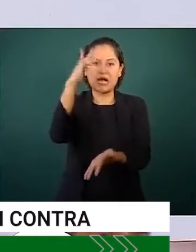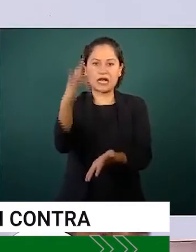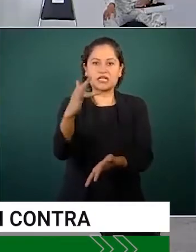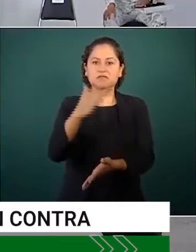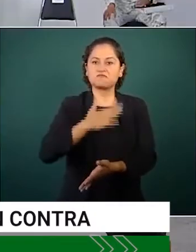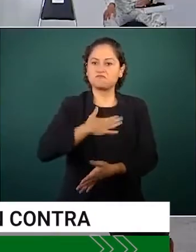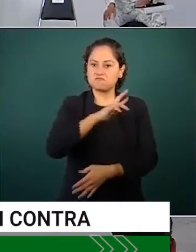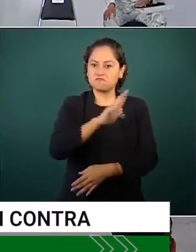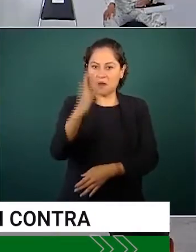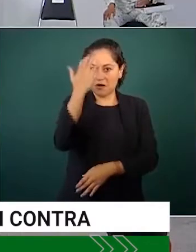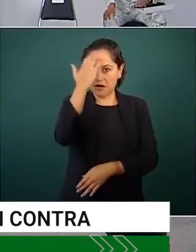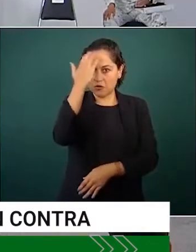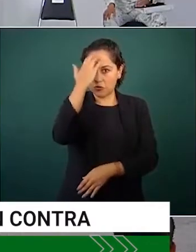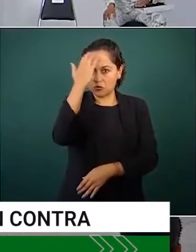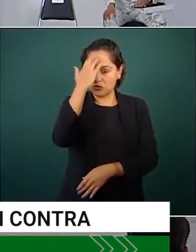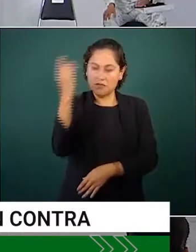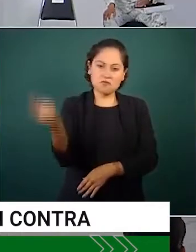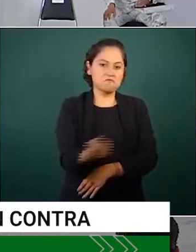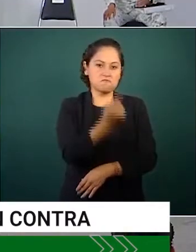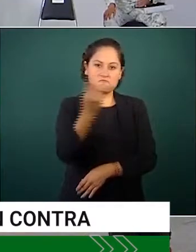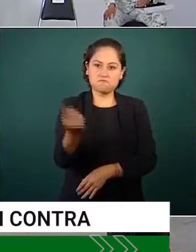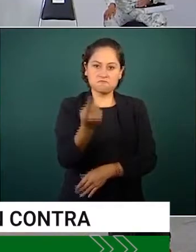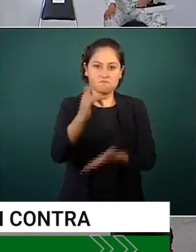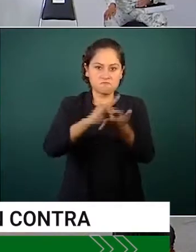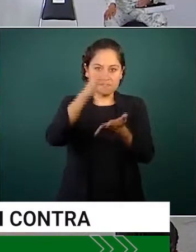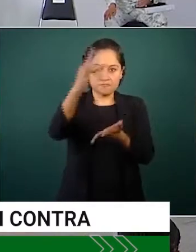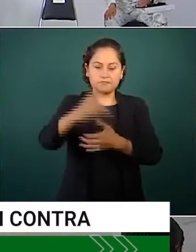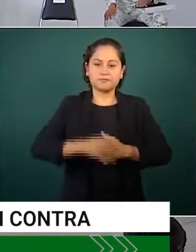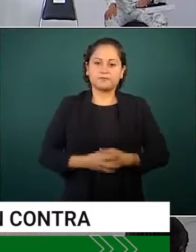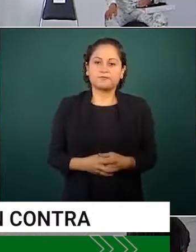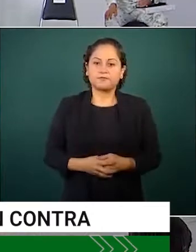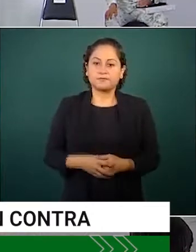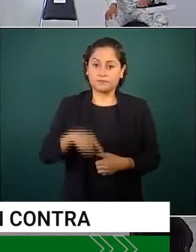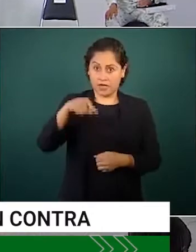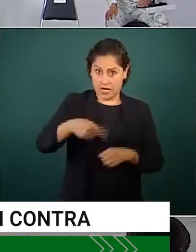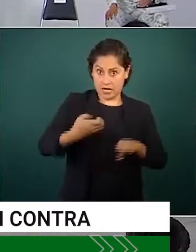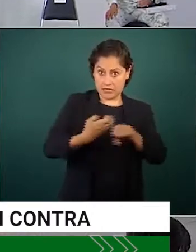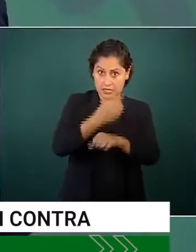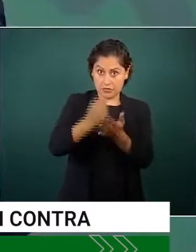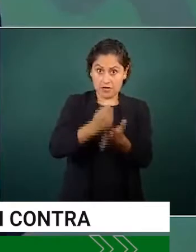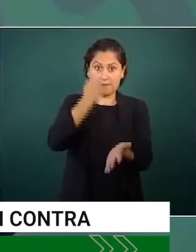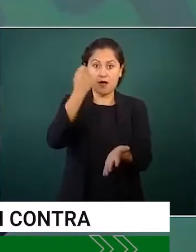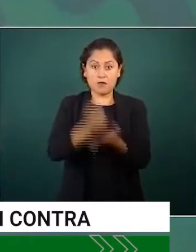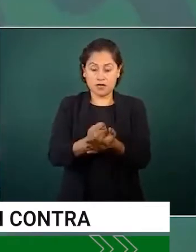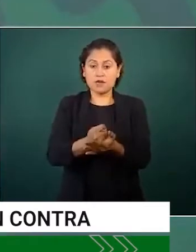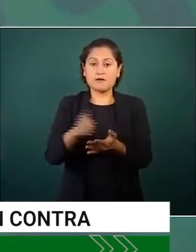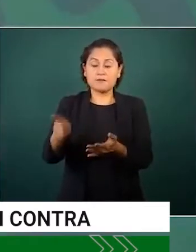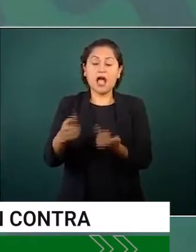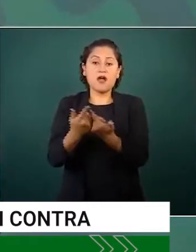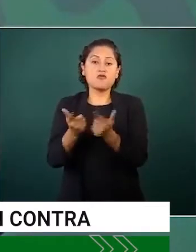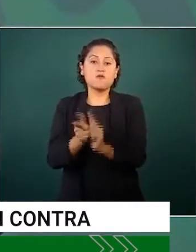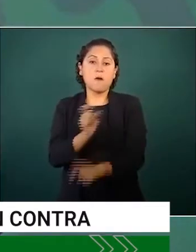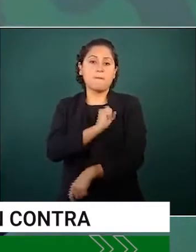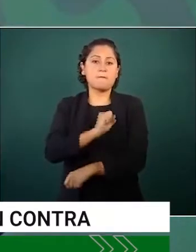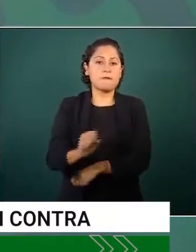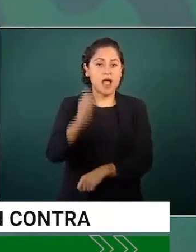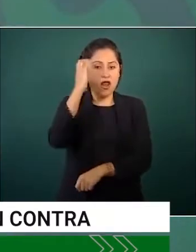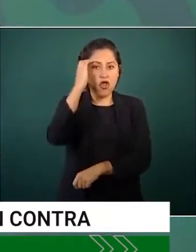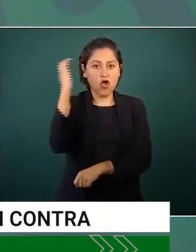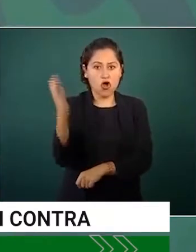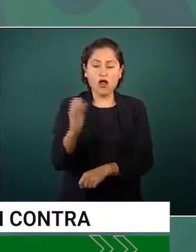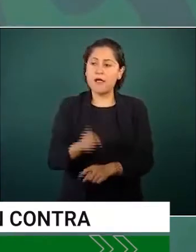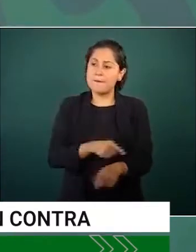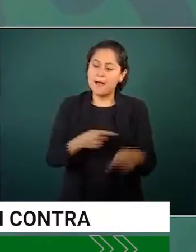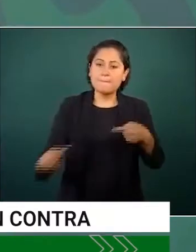García Cabeza de Vaca Habló de la lucha contra la delincuencia organizada En Tamaulipas la lucha contra la delincuencia organizada no es en